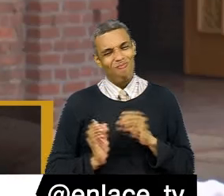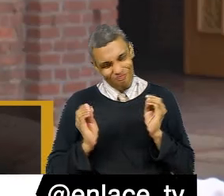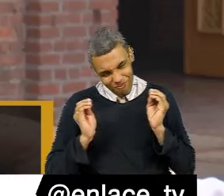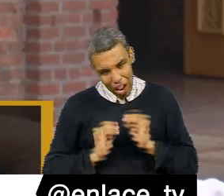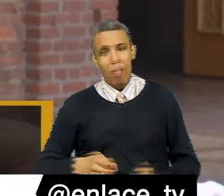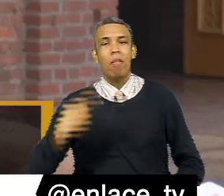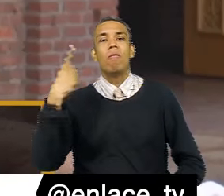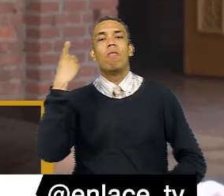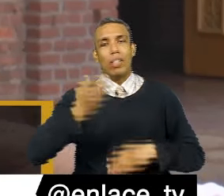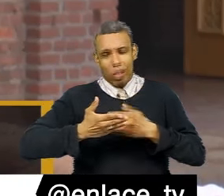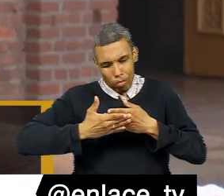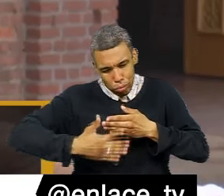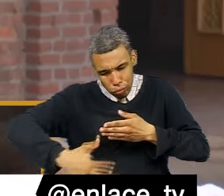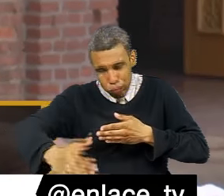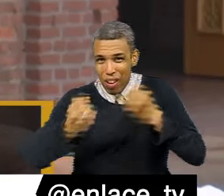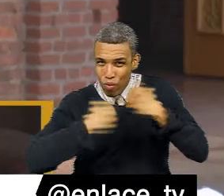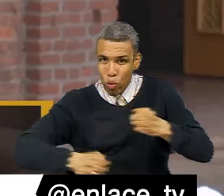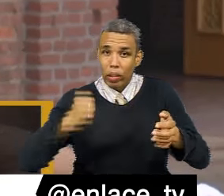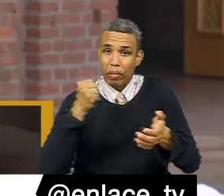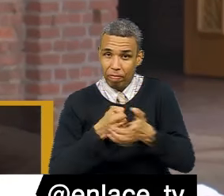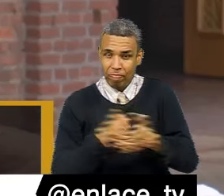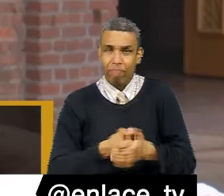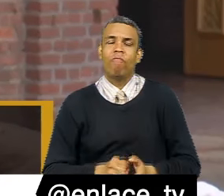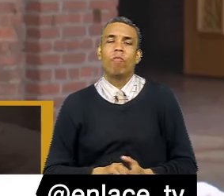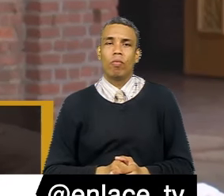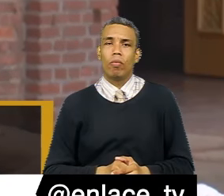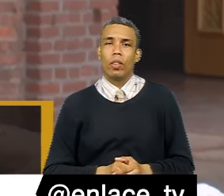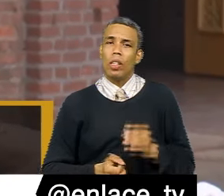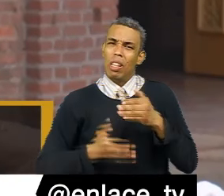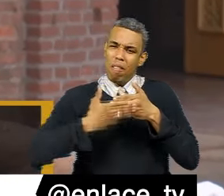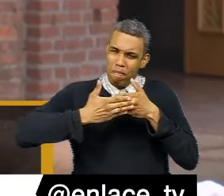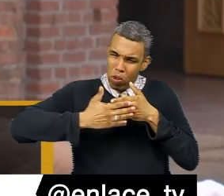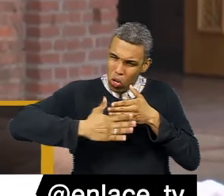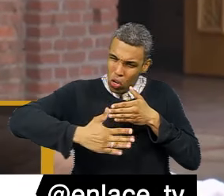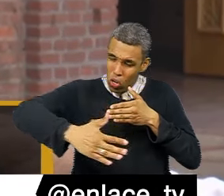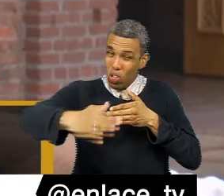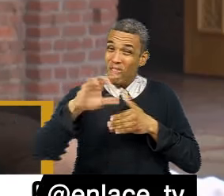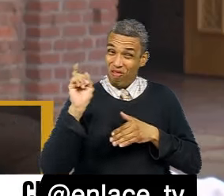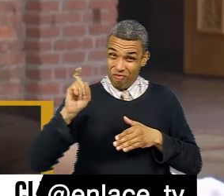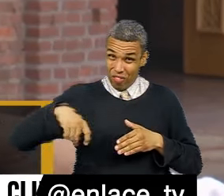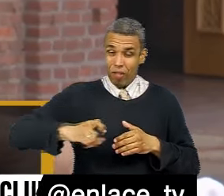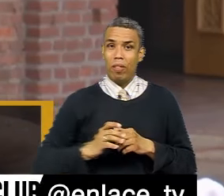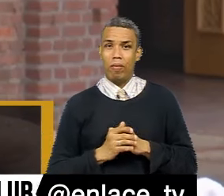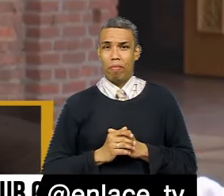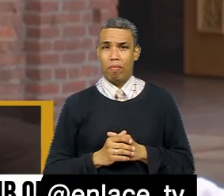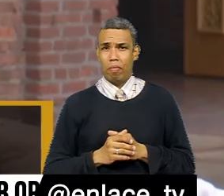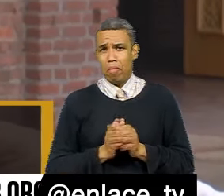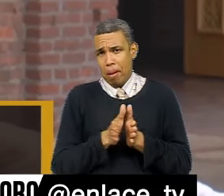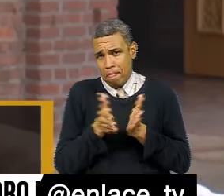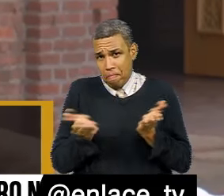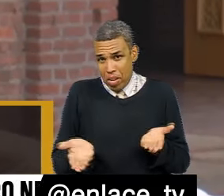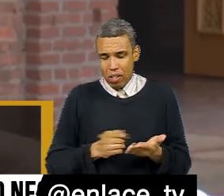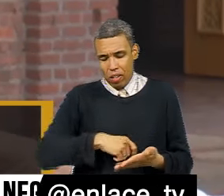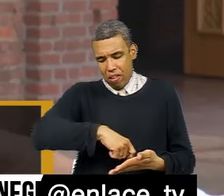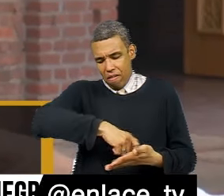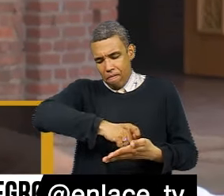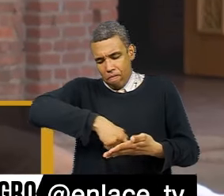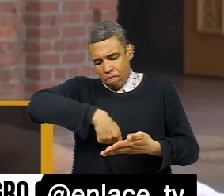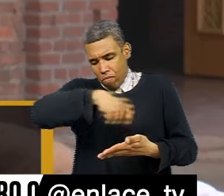plenos de los acuerdos, es un posconflicto llevadero y sin mucho sobresalto. Ahora,